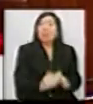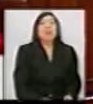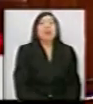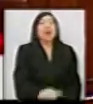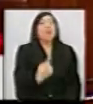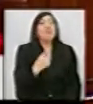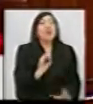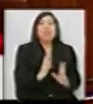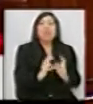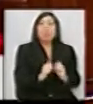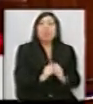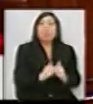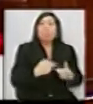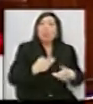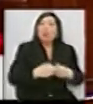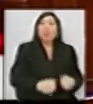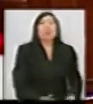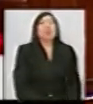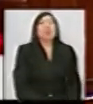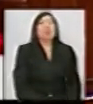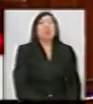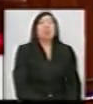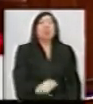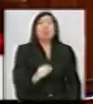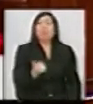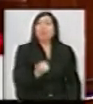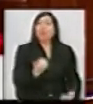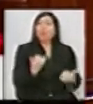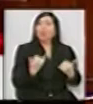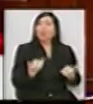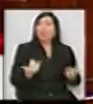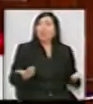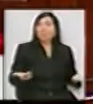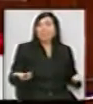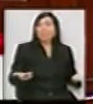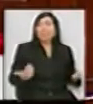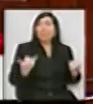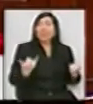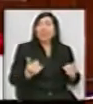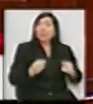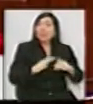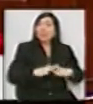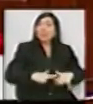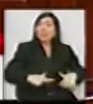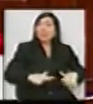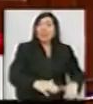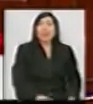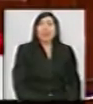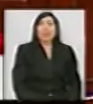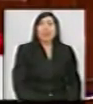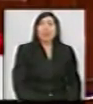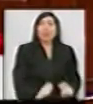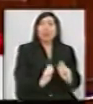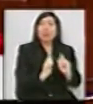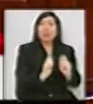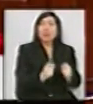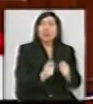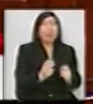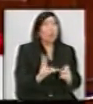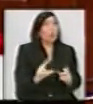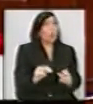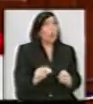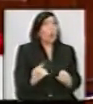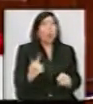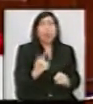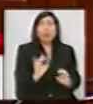para asociaciones de productores y de pronto tenemos esto presidente esos terrenos han sido entregados y no han